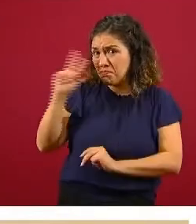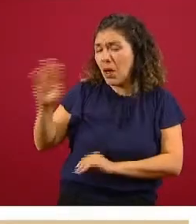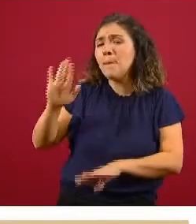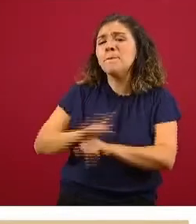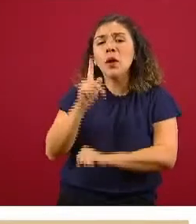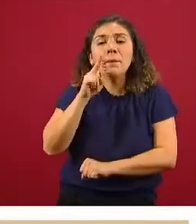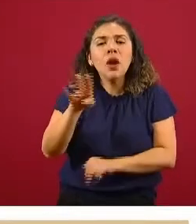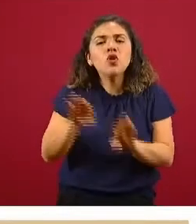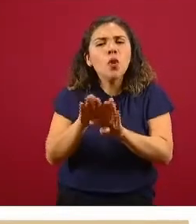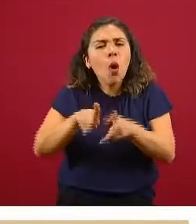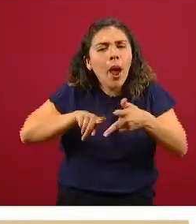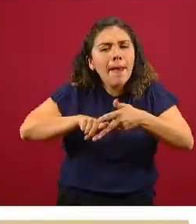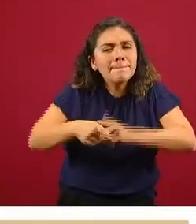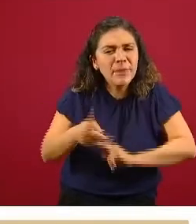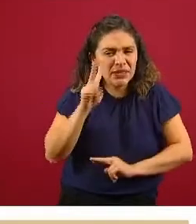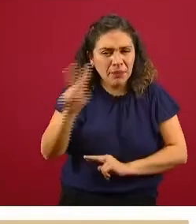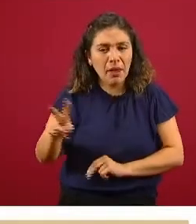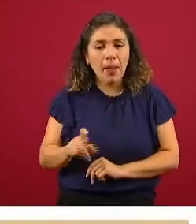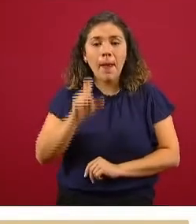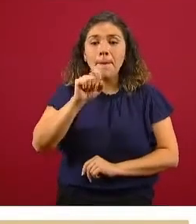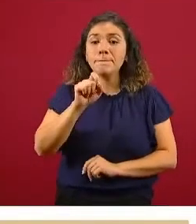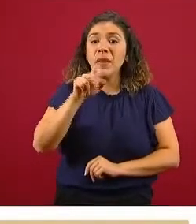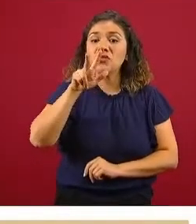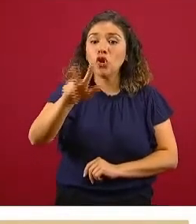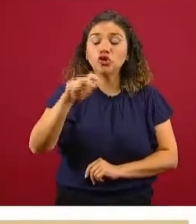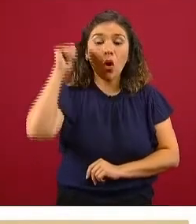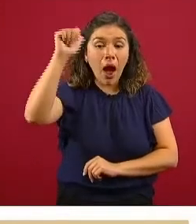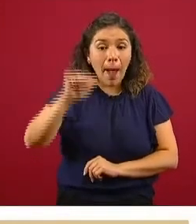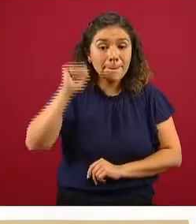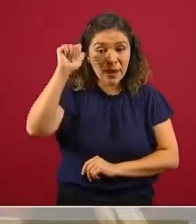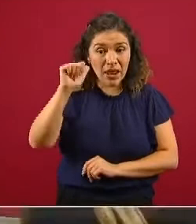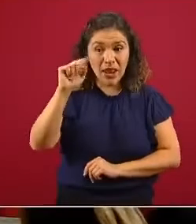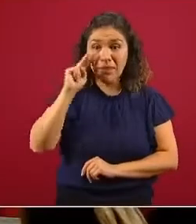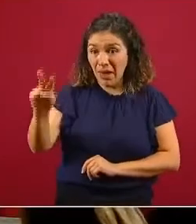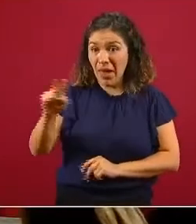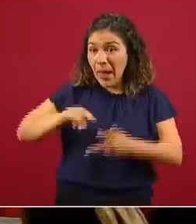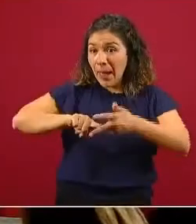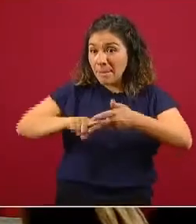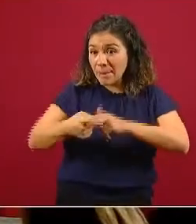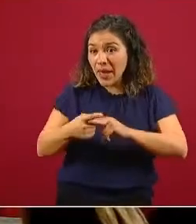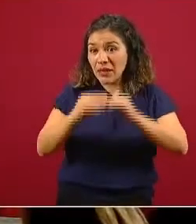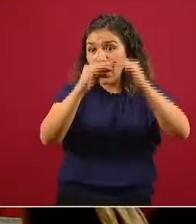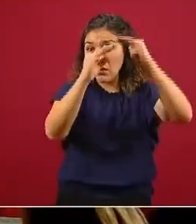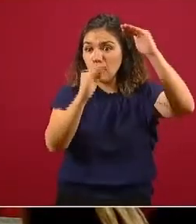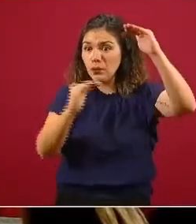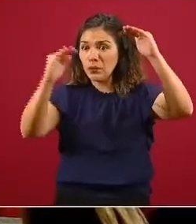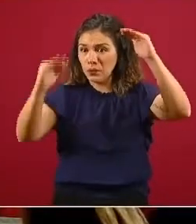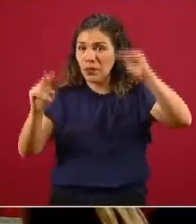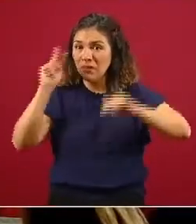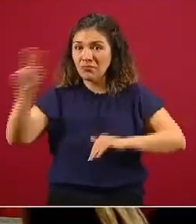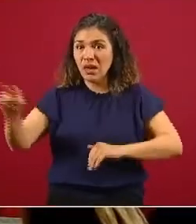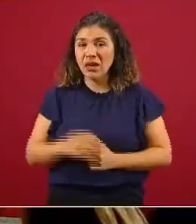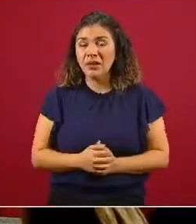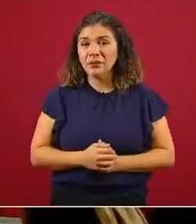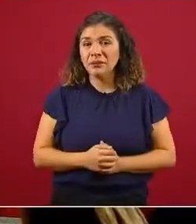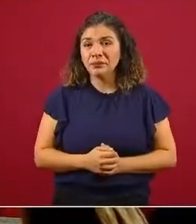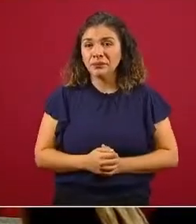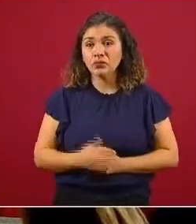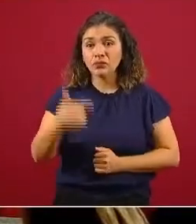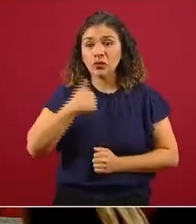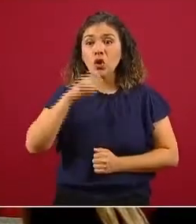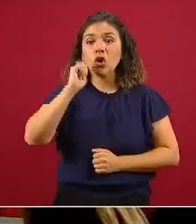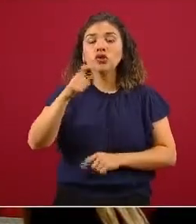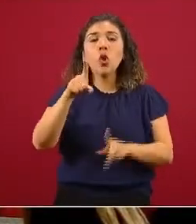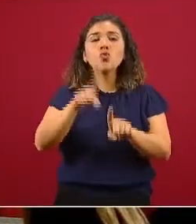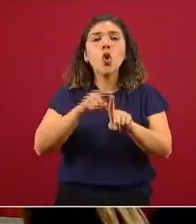vean cómo empezamos. Aquí está, 28 de abril. Miren cómo empezamos y miren cómo vamos. Nosotros somos